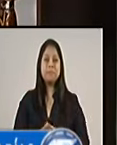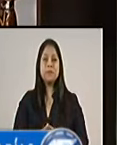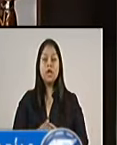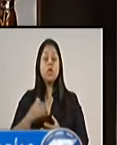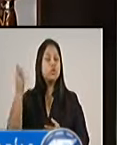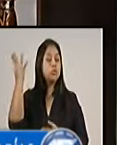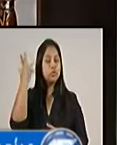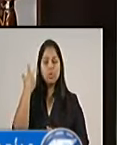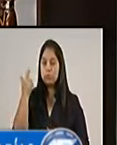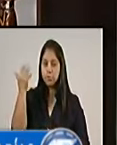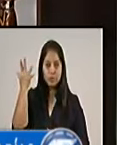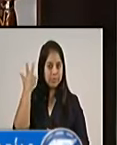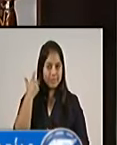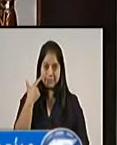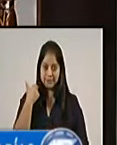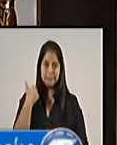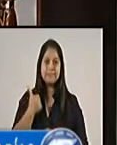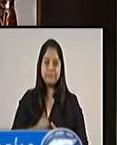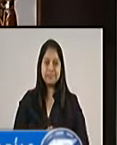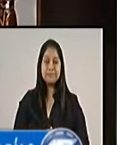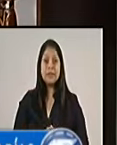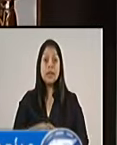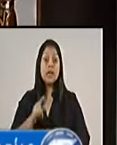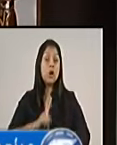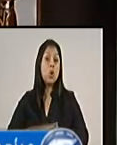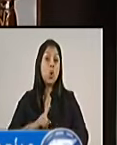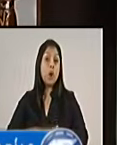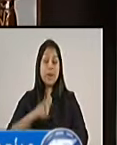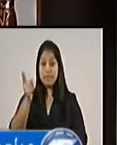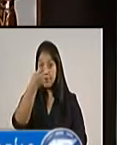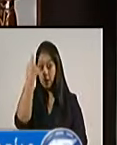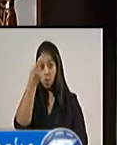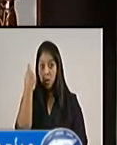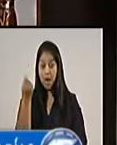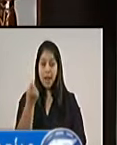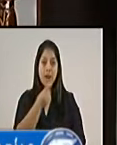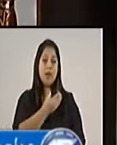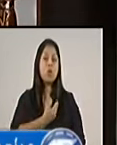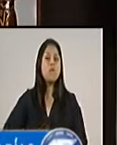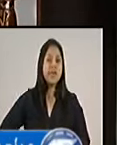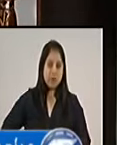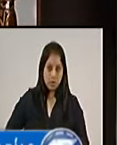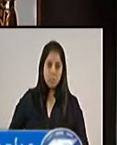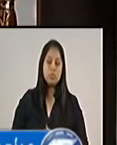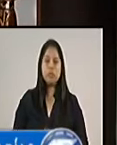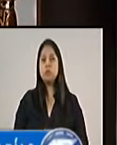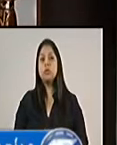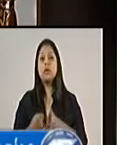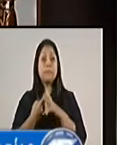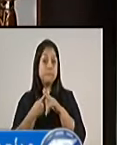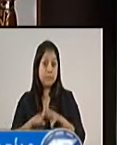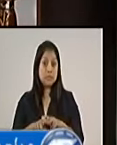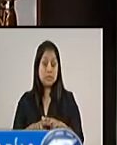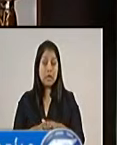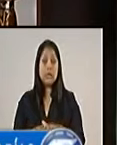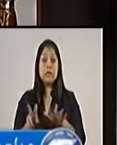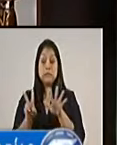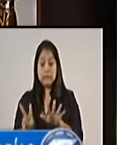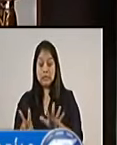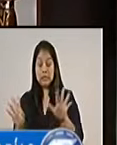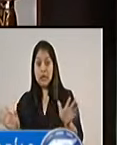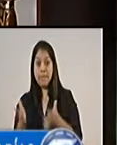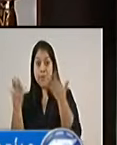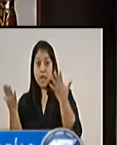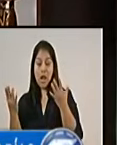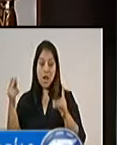todos los días de la semana. El horario laboral de las dependencias del organismo ejecutivo seguirá siendo de las 7 de